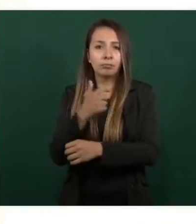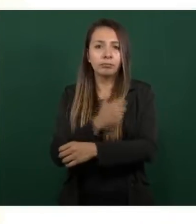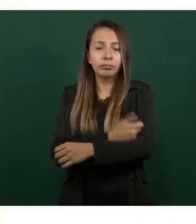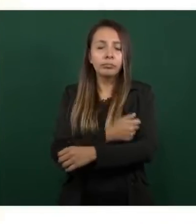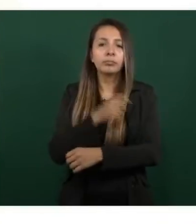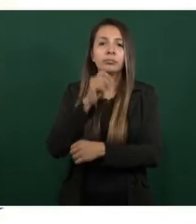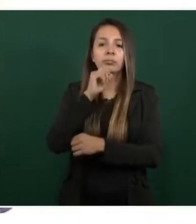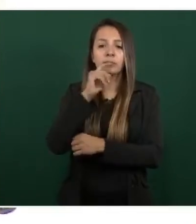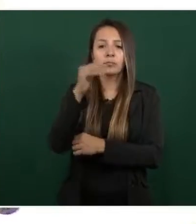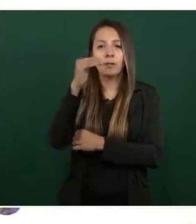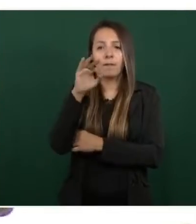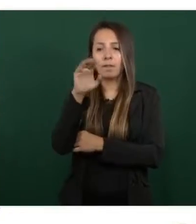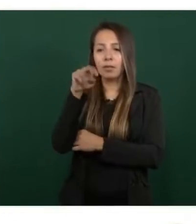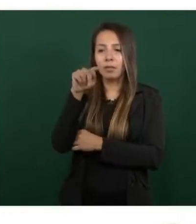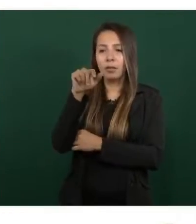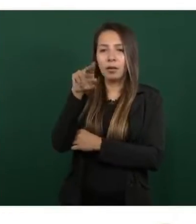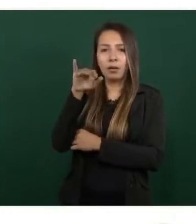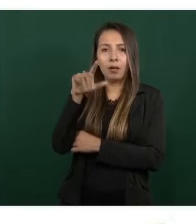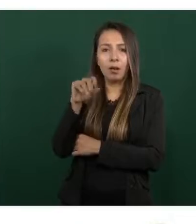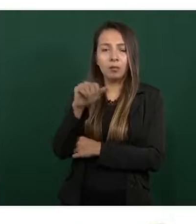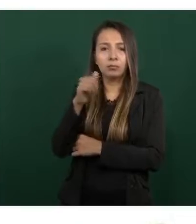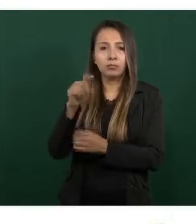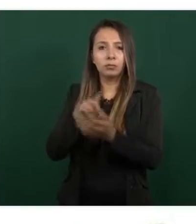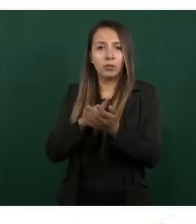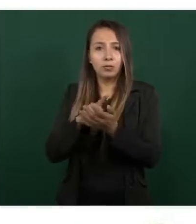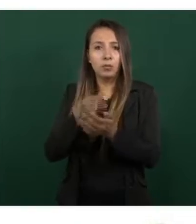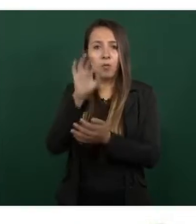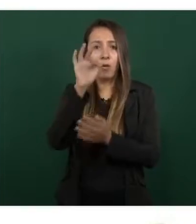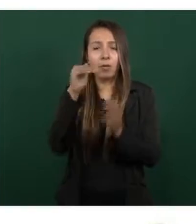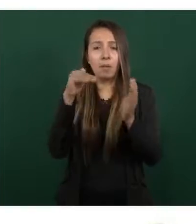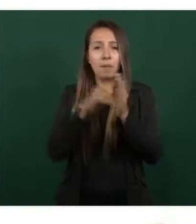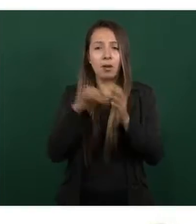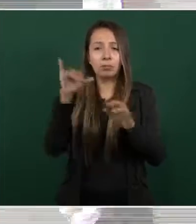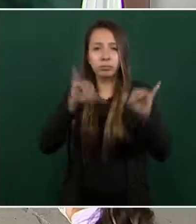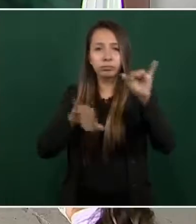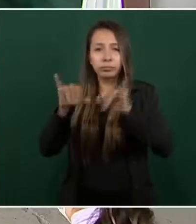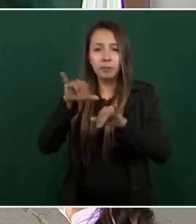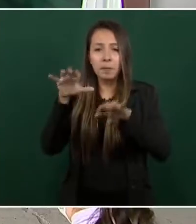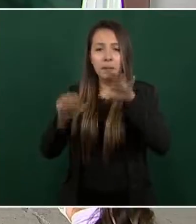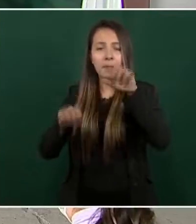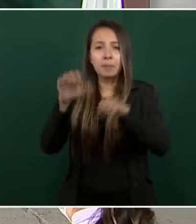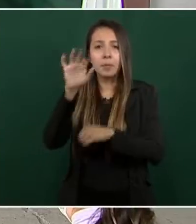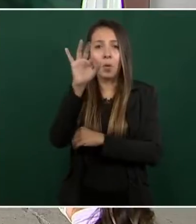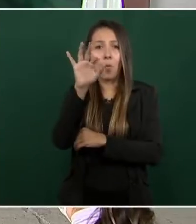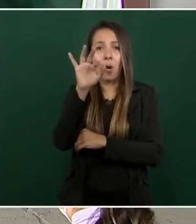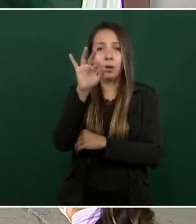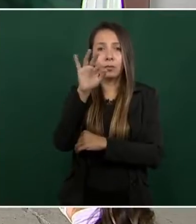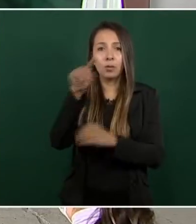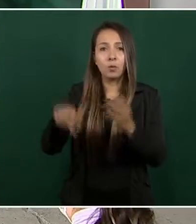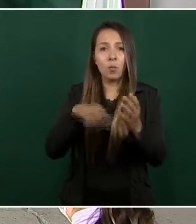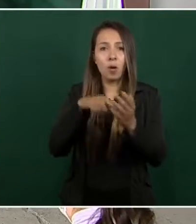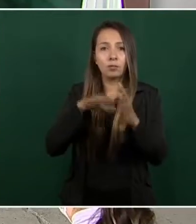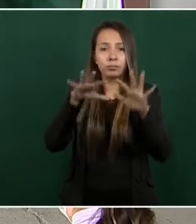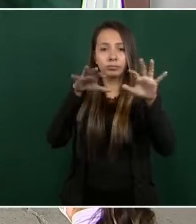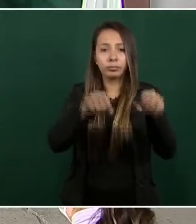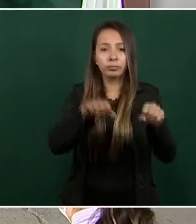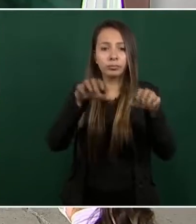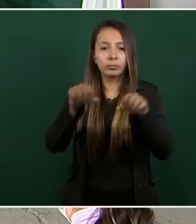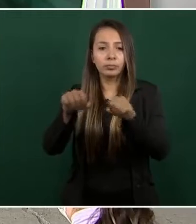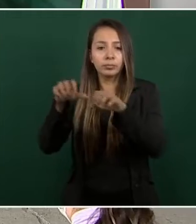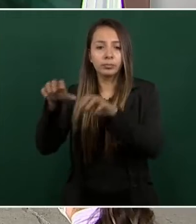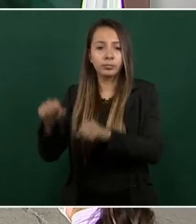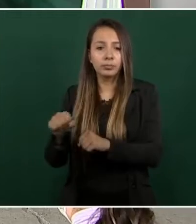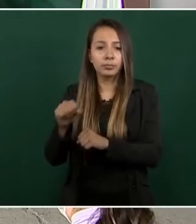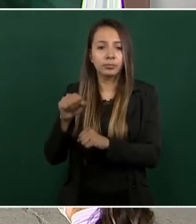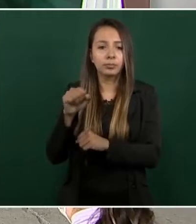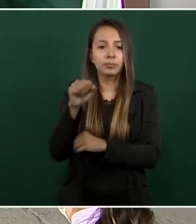41 laboratorios, 40 inmuebles asegurados, 3.3 millones de pesos